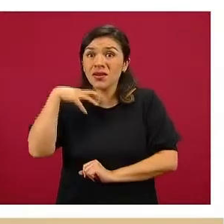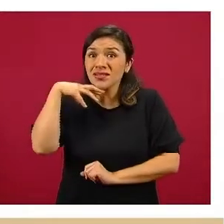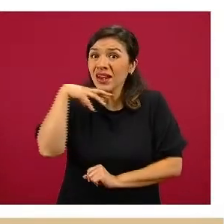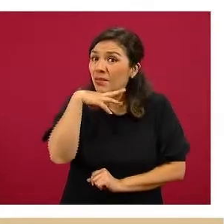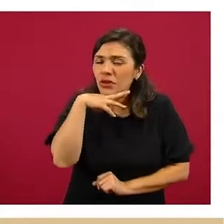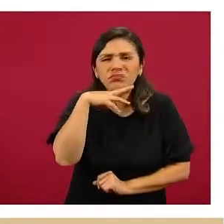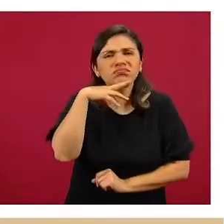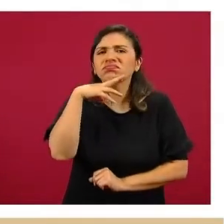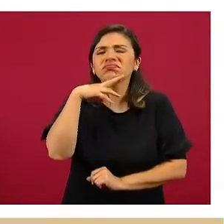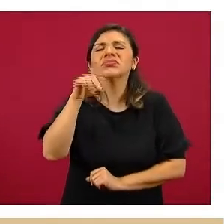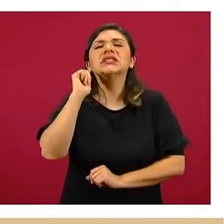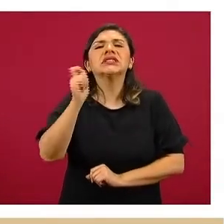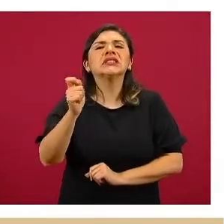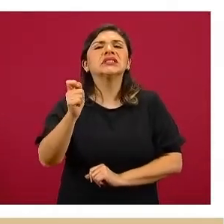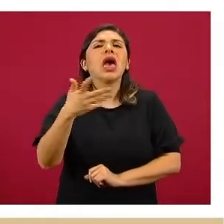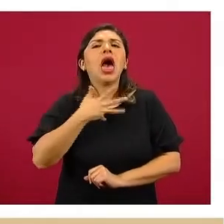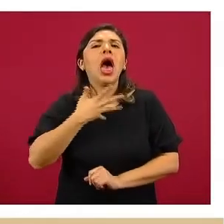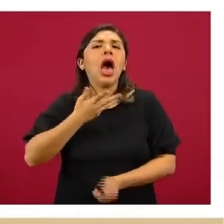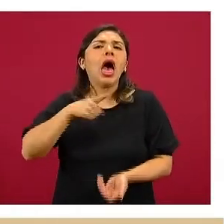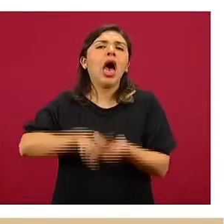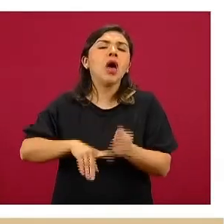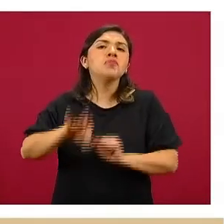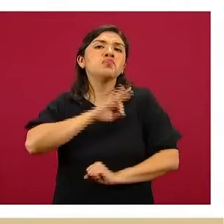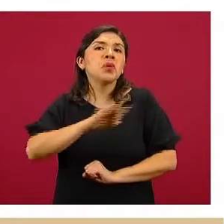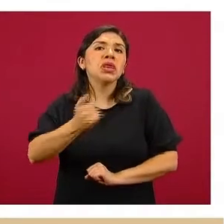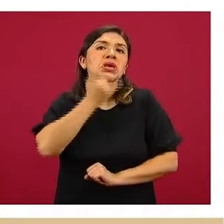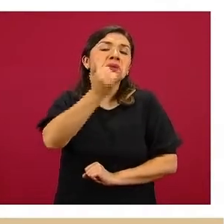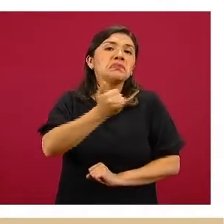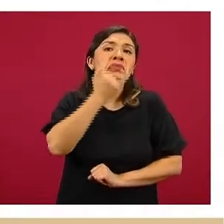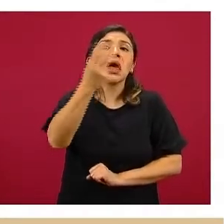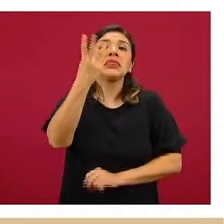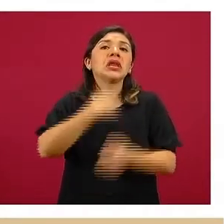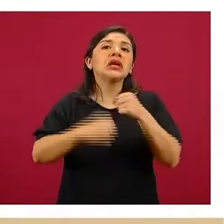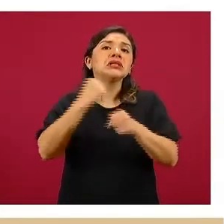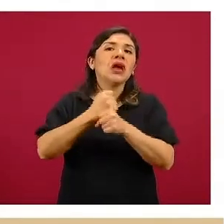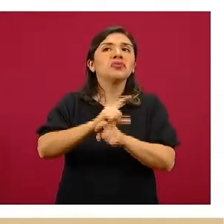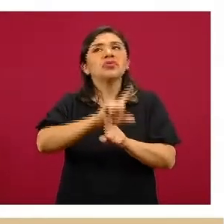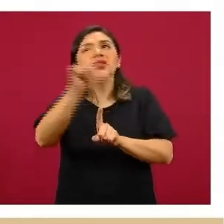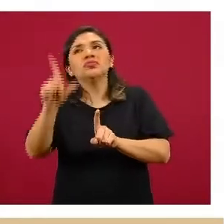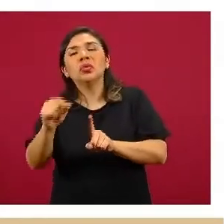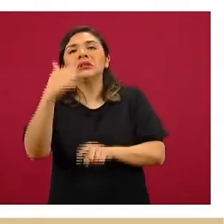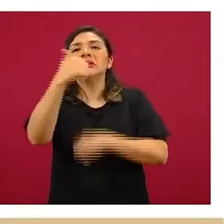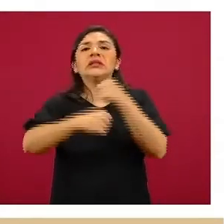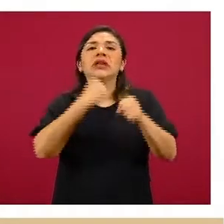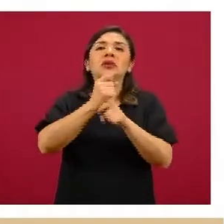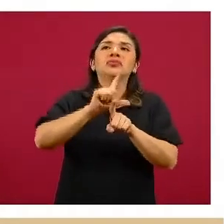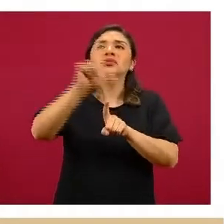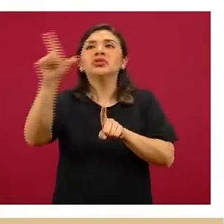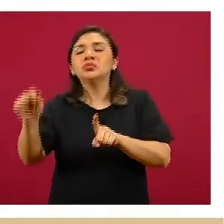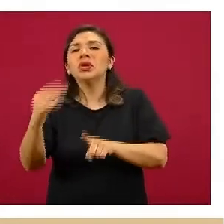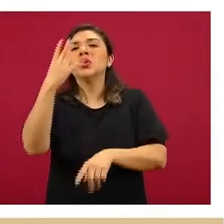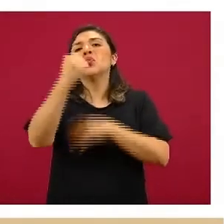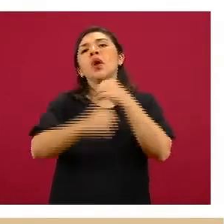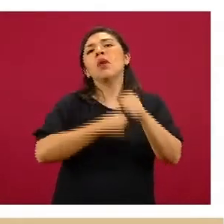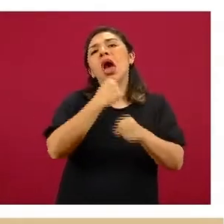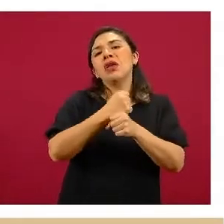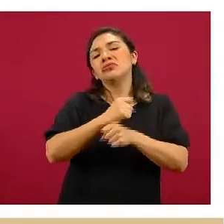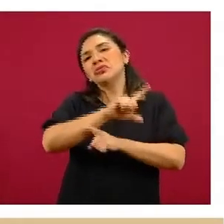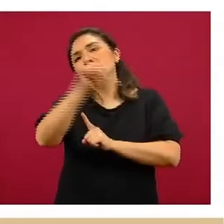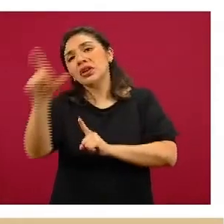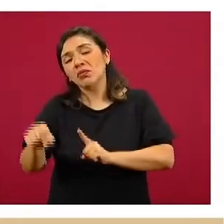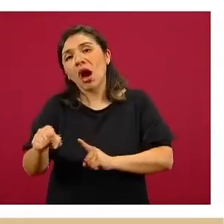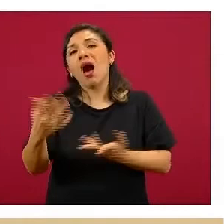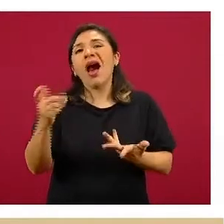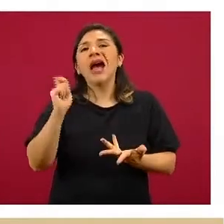inmediatamente, es pueden tener 3 años después, 6 años después, hasta 9 años después del trasplante, y han